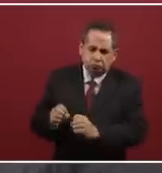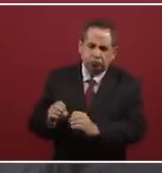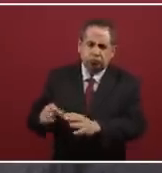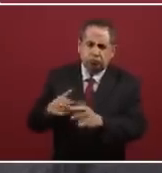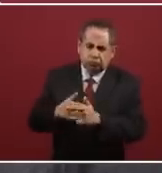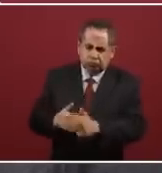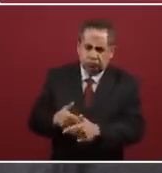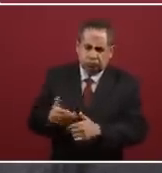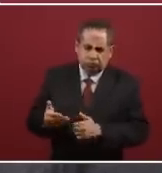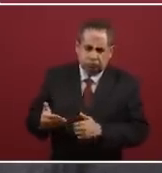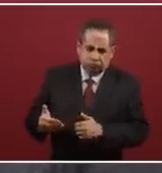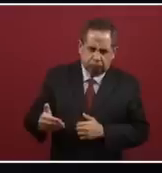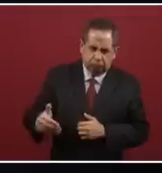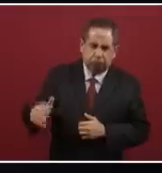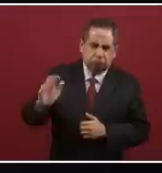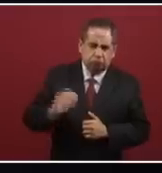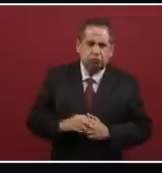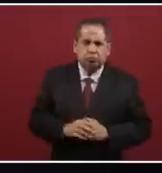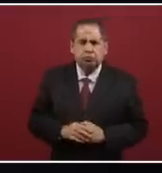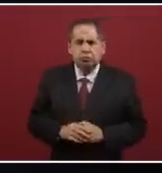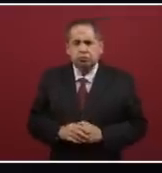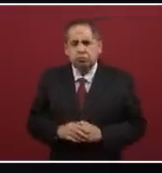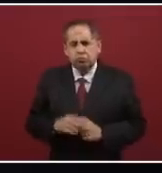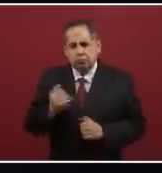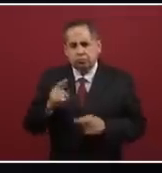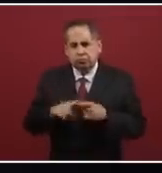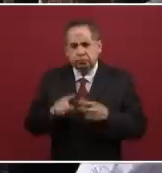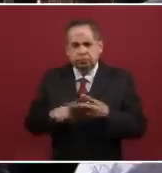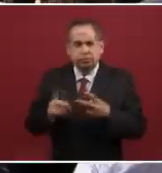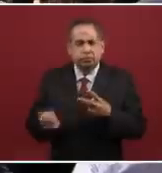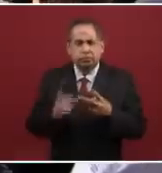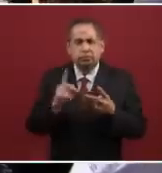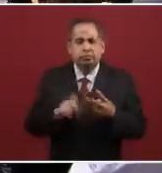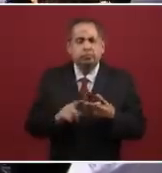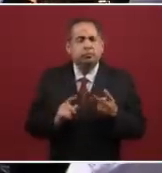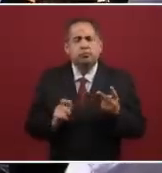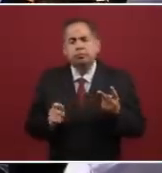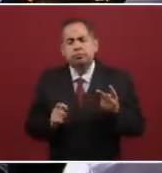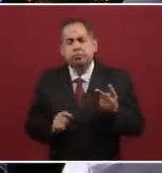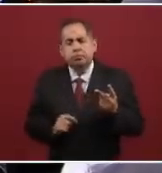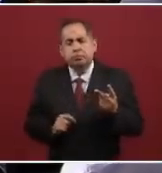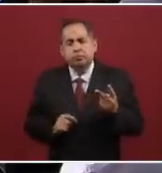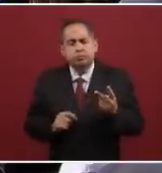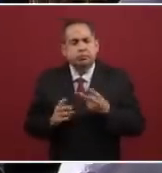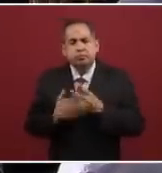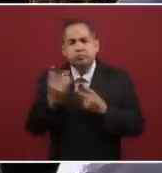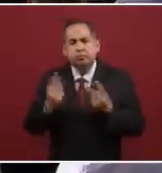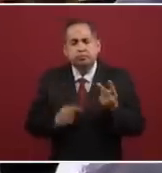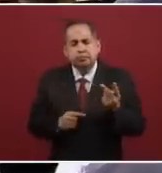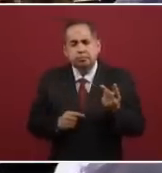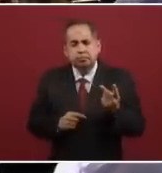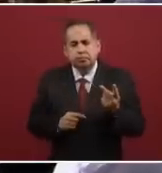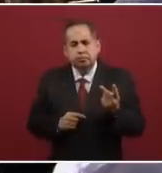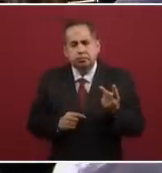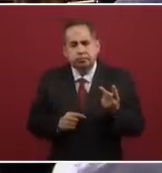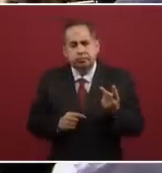siga prolongándose. Esa es la primera pregunta. Y la segunda es, ¿por qué